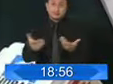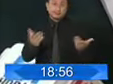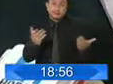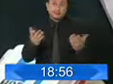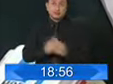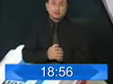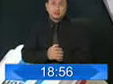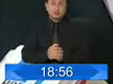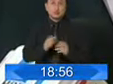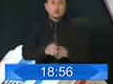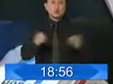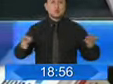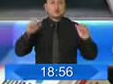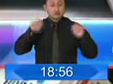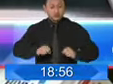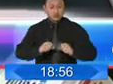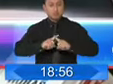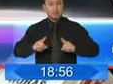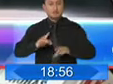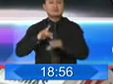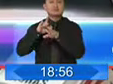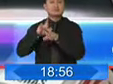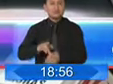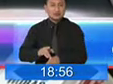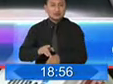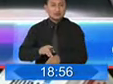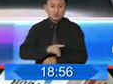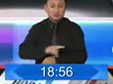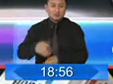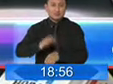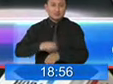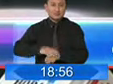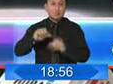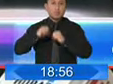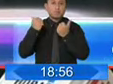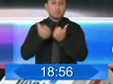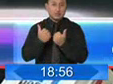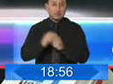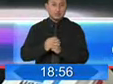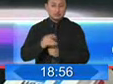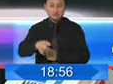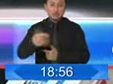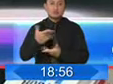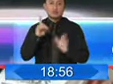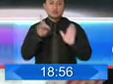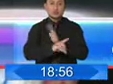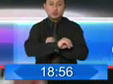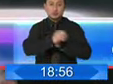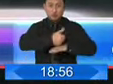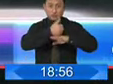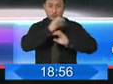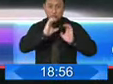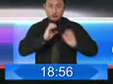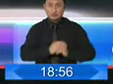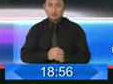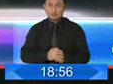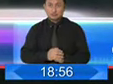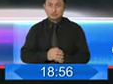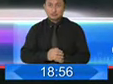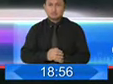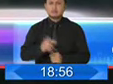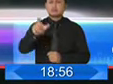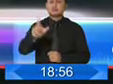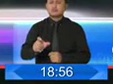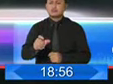hace referencia, pero citándolo porque un asambleísta lo fue a denunciar ante la Superintendencia. ¿Un medio puede asumir